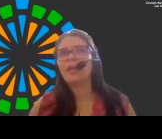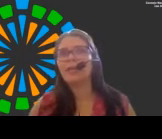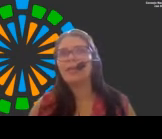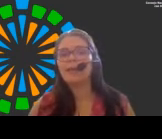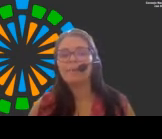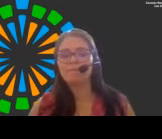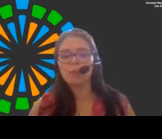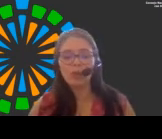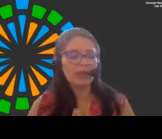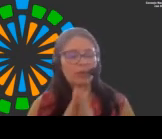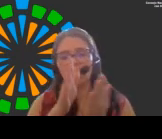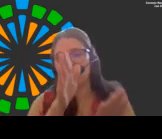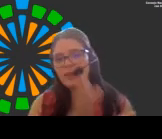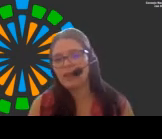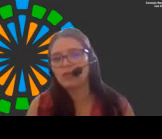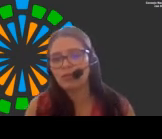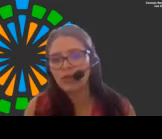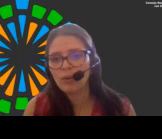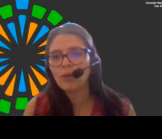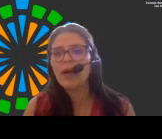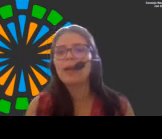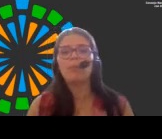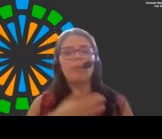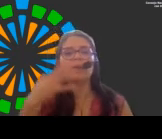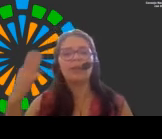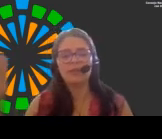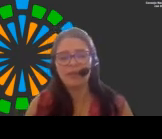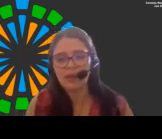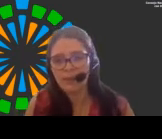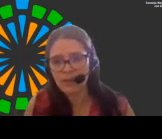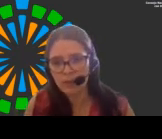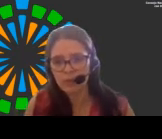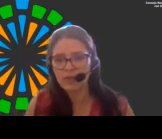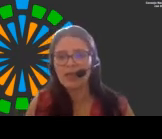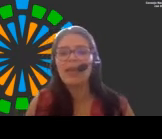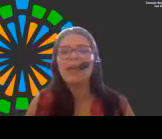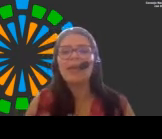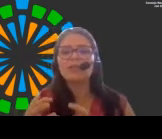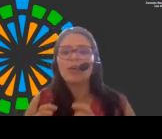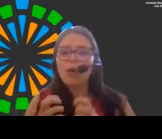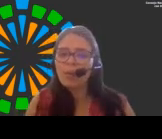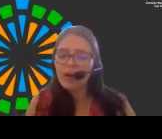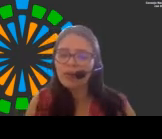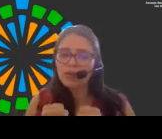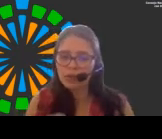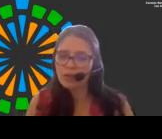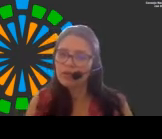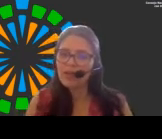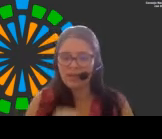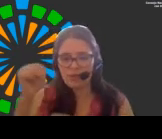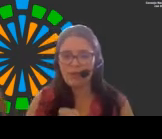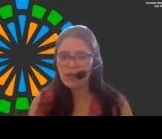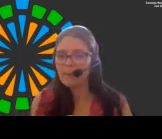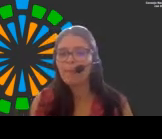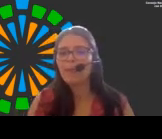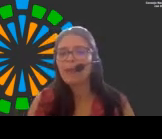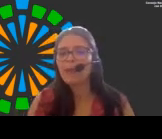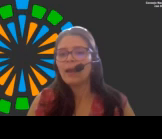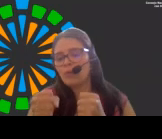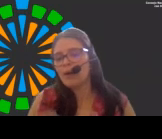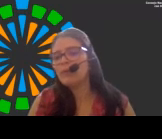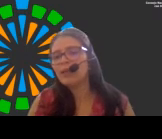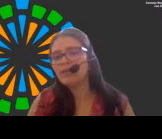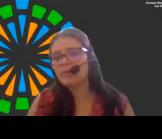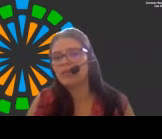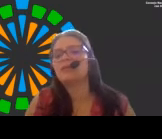tiene un lector de pantalla en su celular Puede acceder a más cosas es como a nosotros hacia afuera